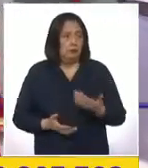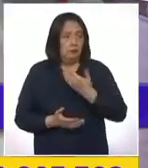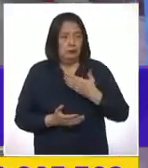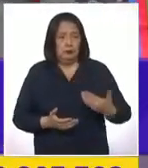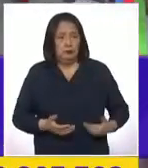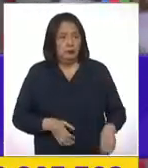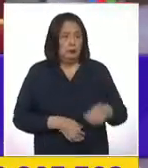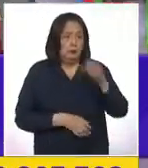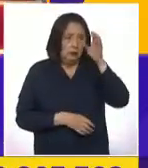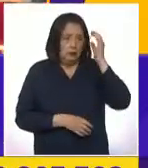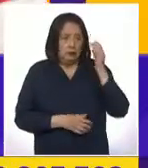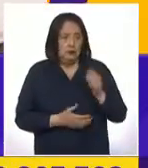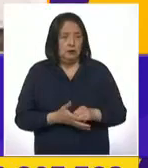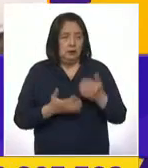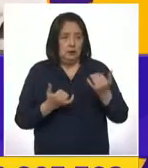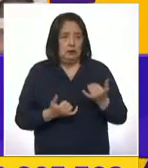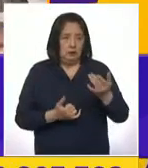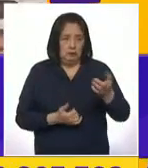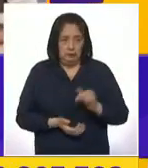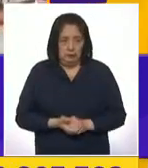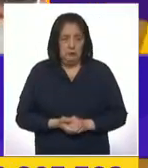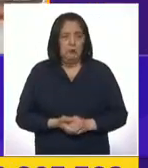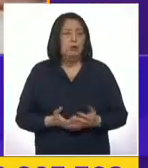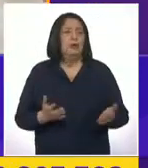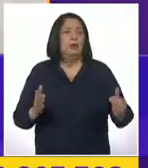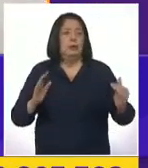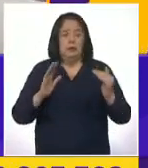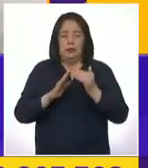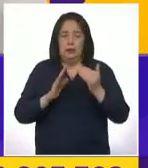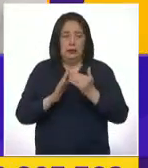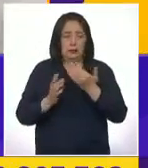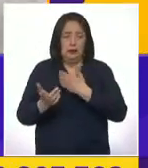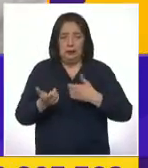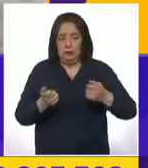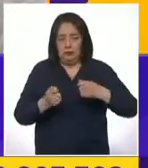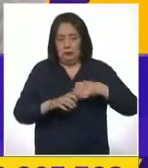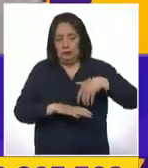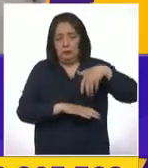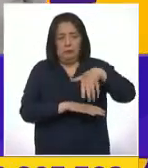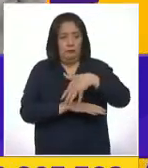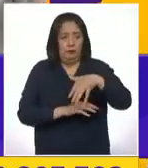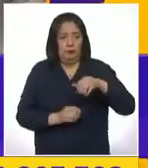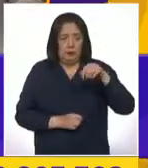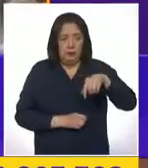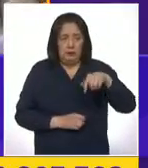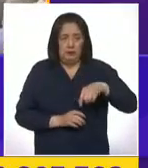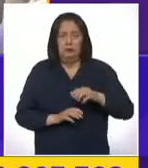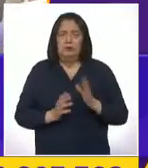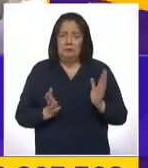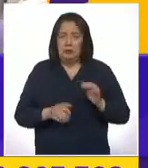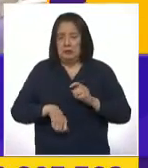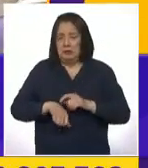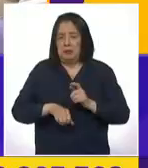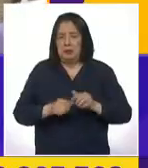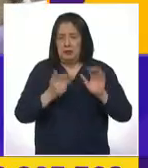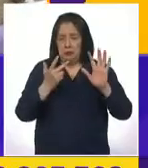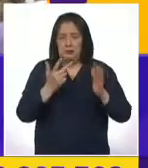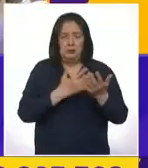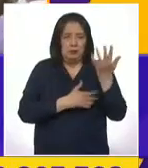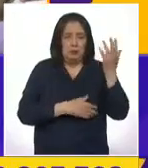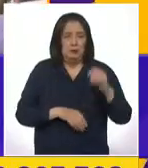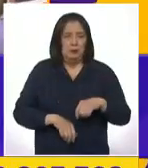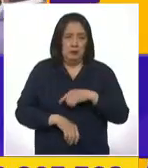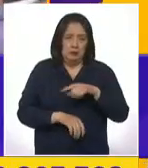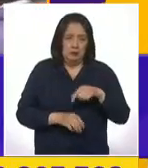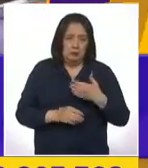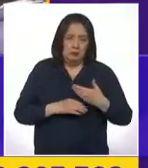Pedro Castillo en esta actividad en el patio de honor de Palacio de Gobierno. Este evento se había programado para las 8 de la mañana, ha tardado